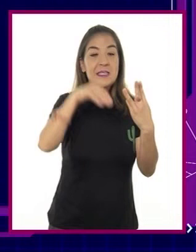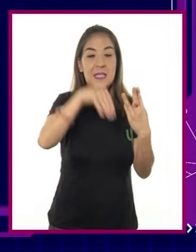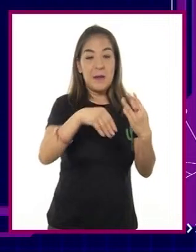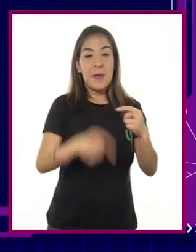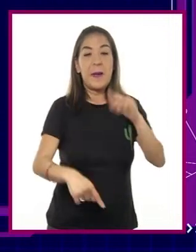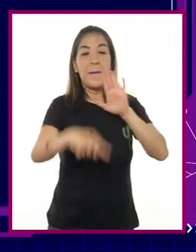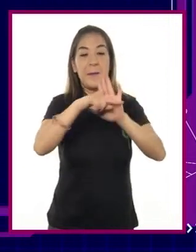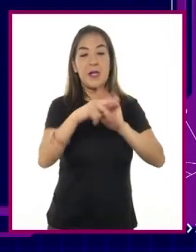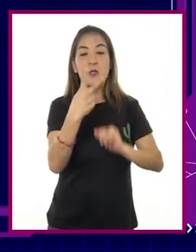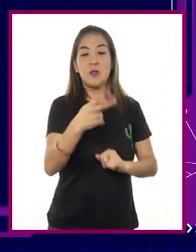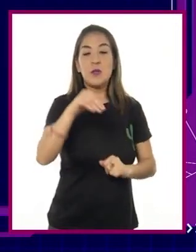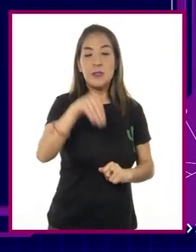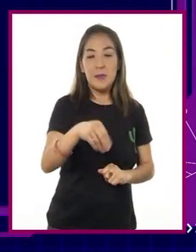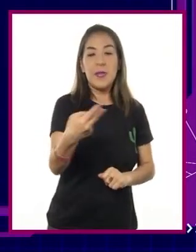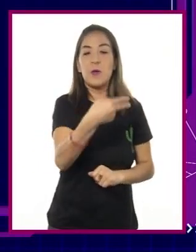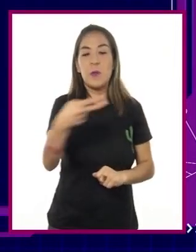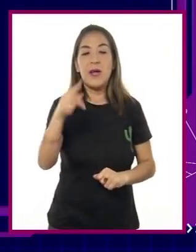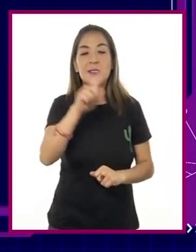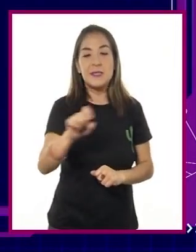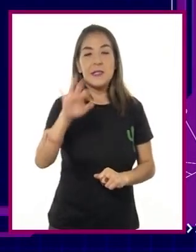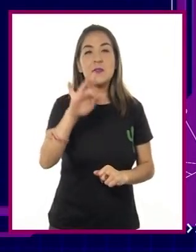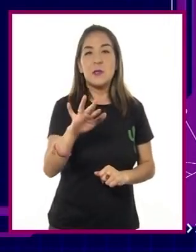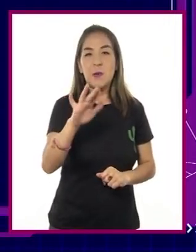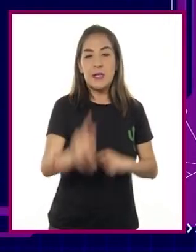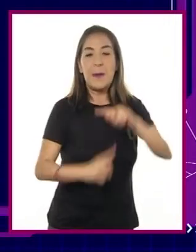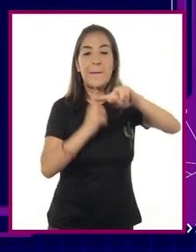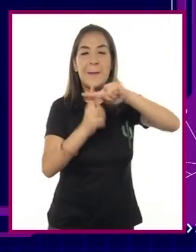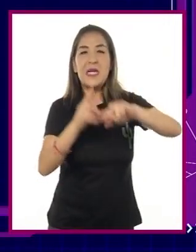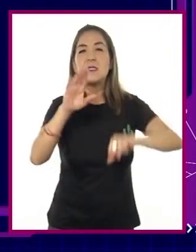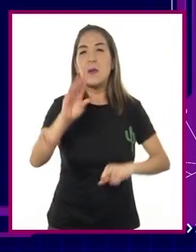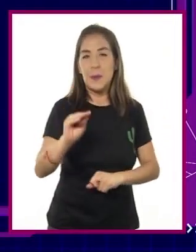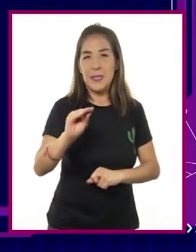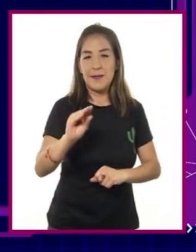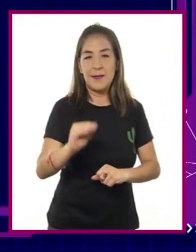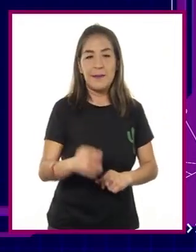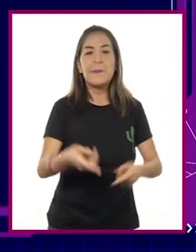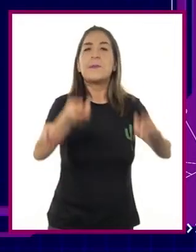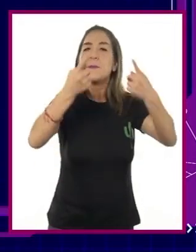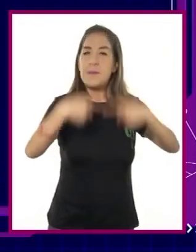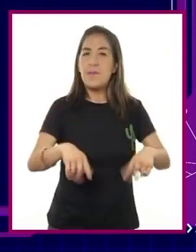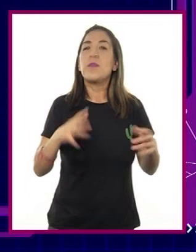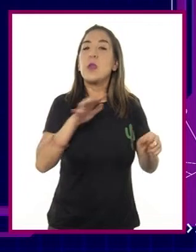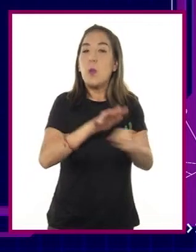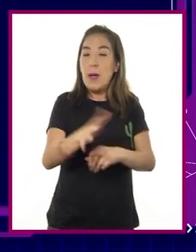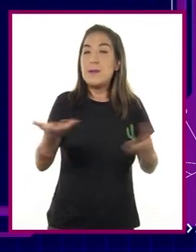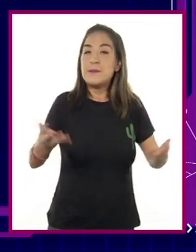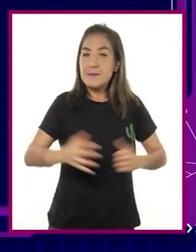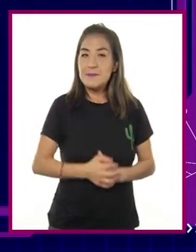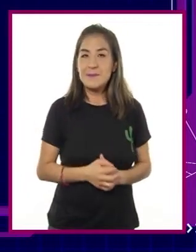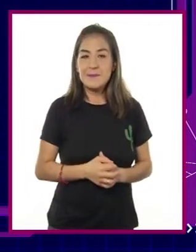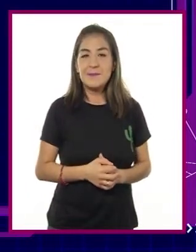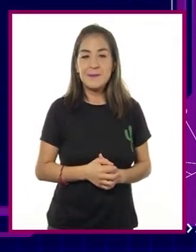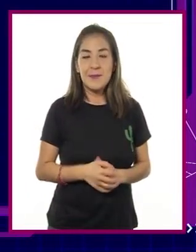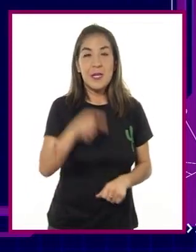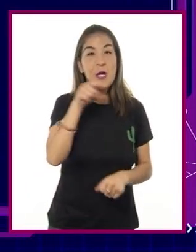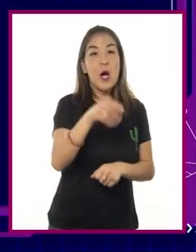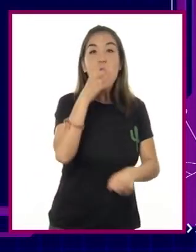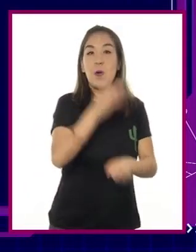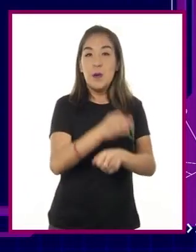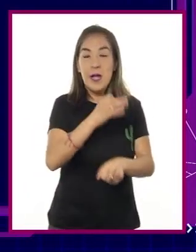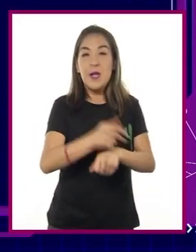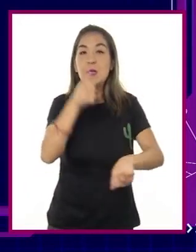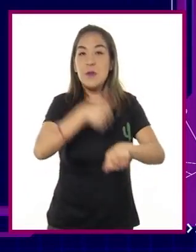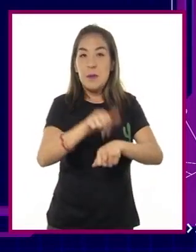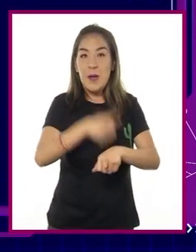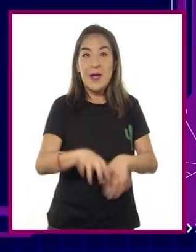menos 2m igual a 150 más 90. ¿Cuál sería el siguiente paso? Ahora que ya tenemos los